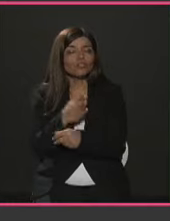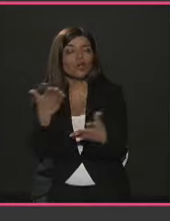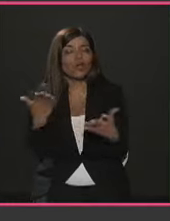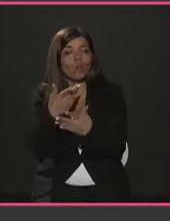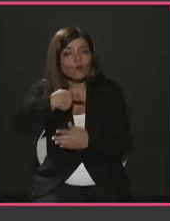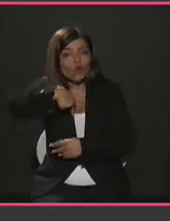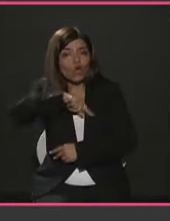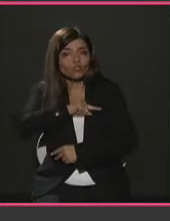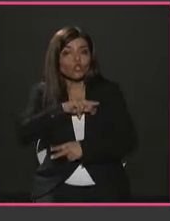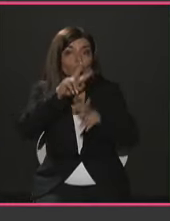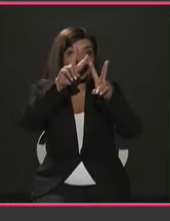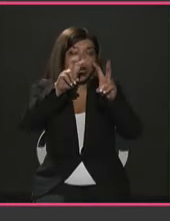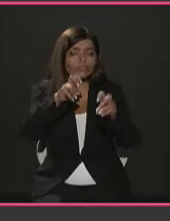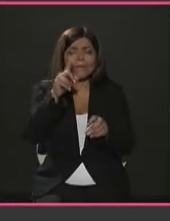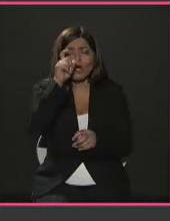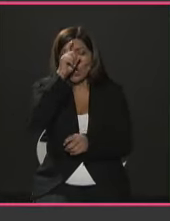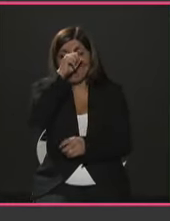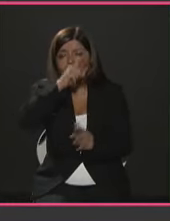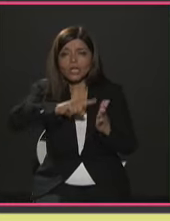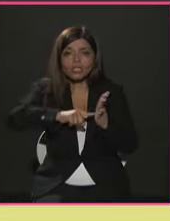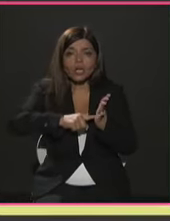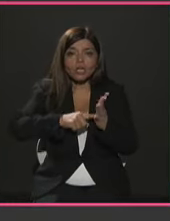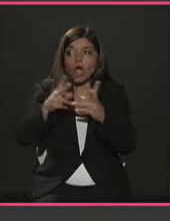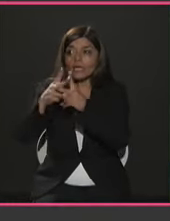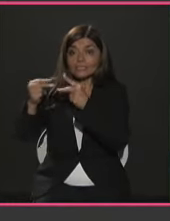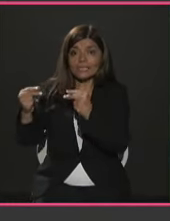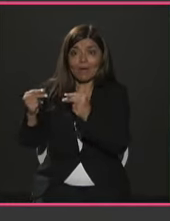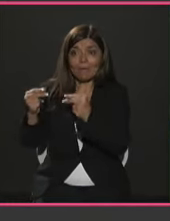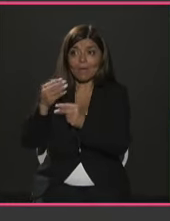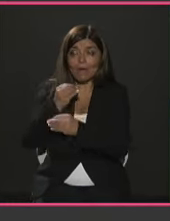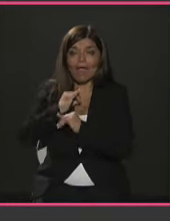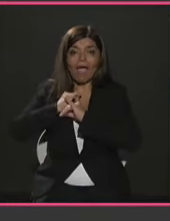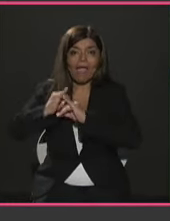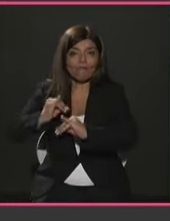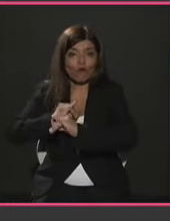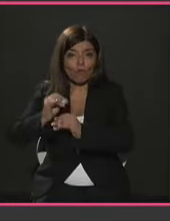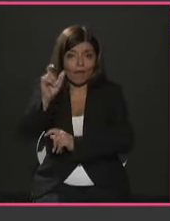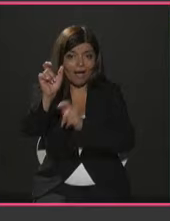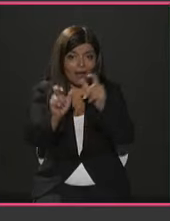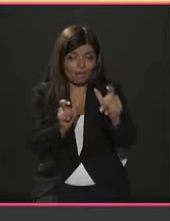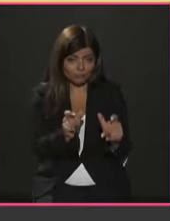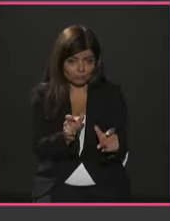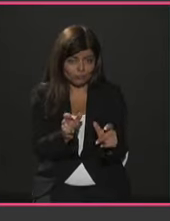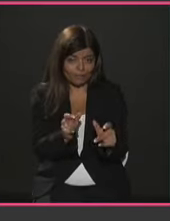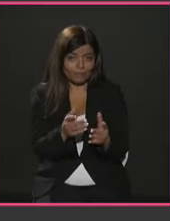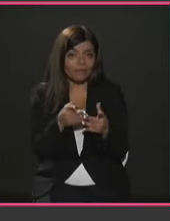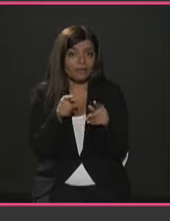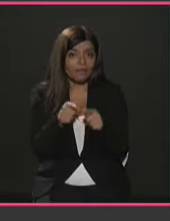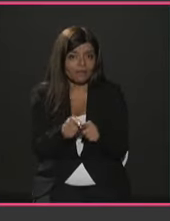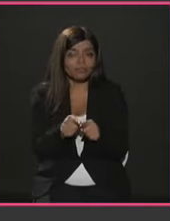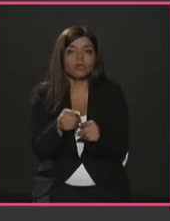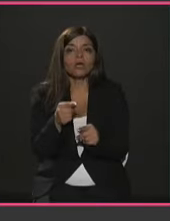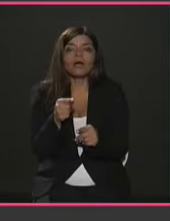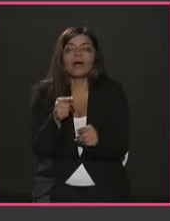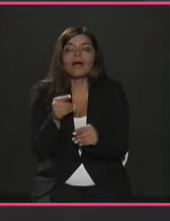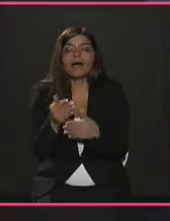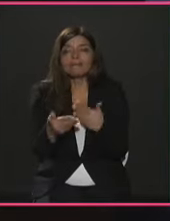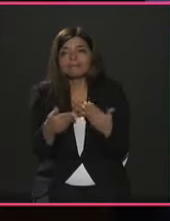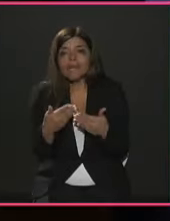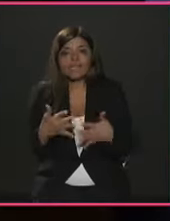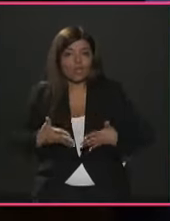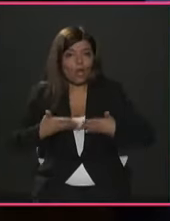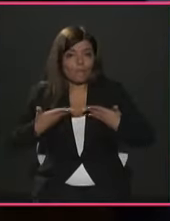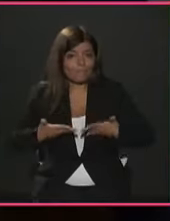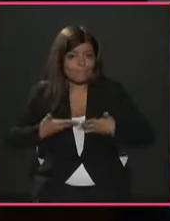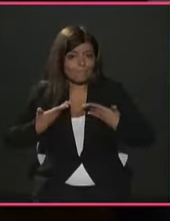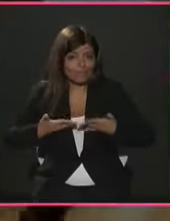podemos de estos temas a veces tan complejos hacerlos simples para llevarlos llevarlos a la gente y eso es así un poco tu Live motive